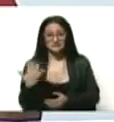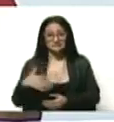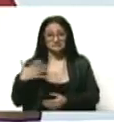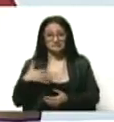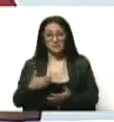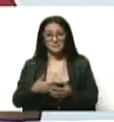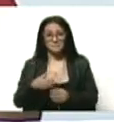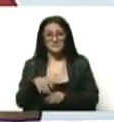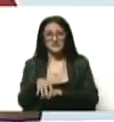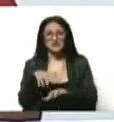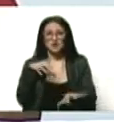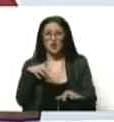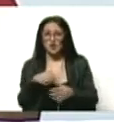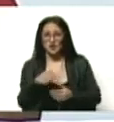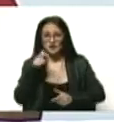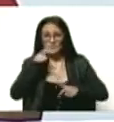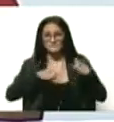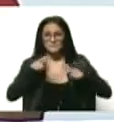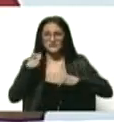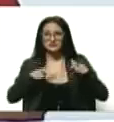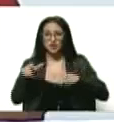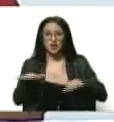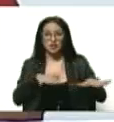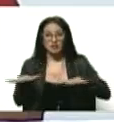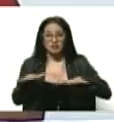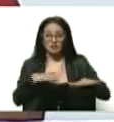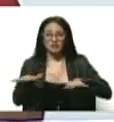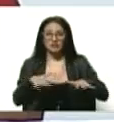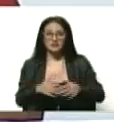millones de personas que se han movido,